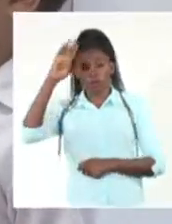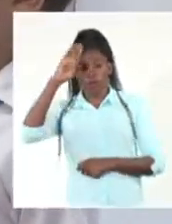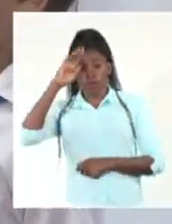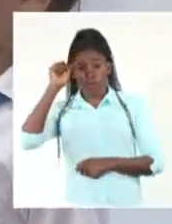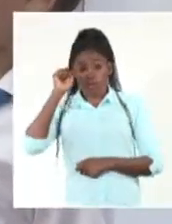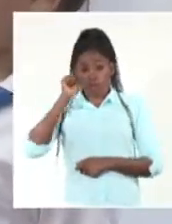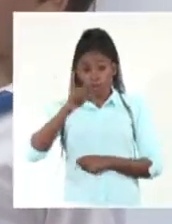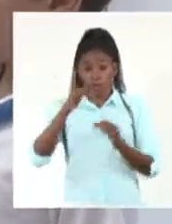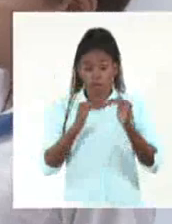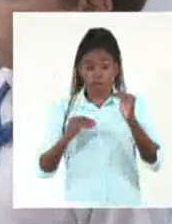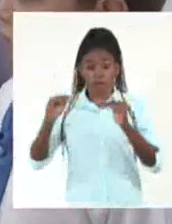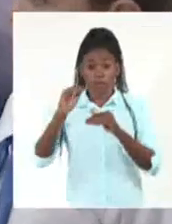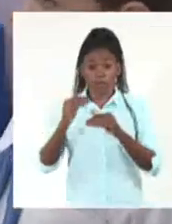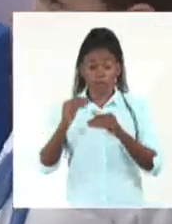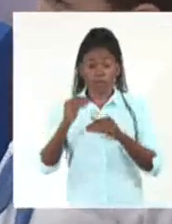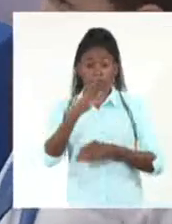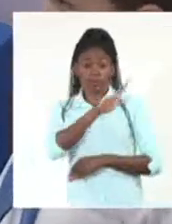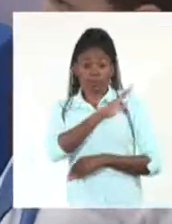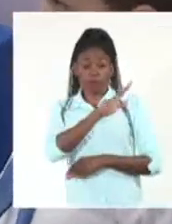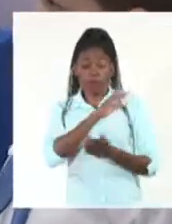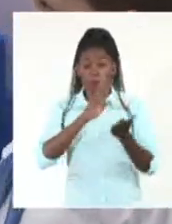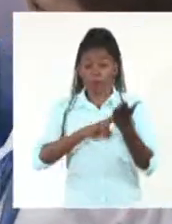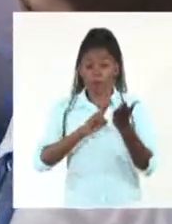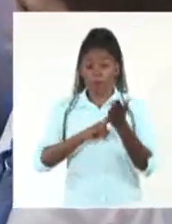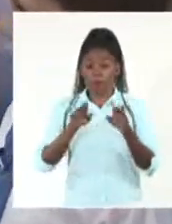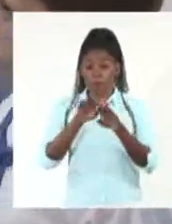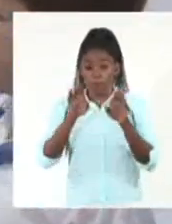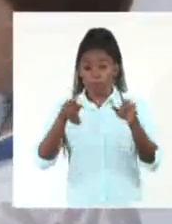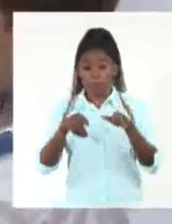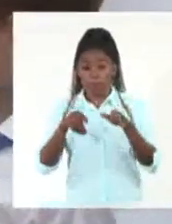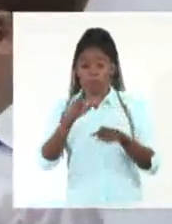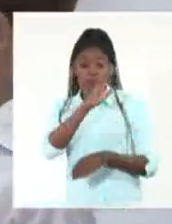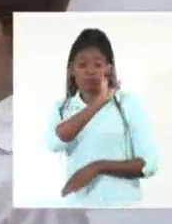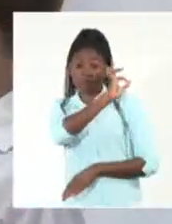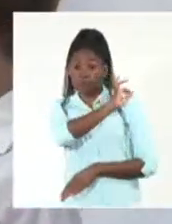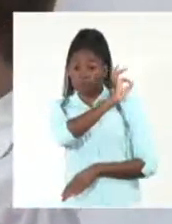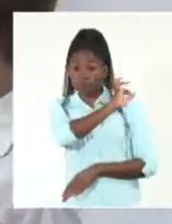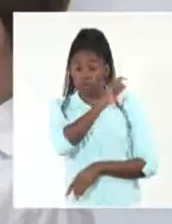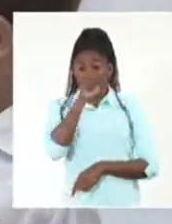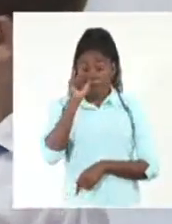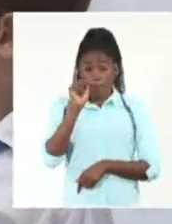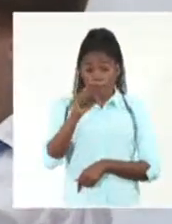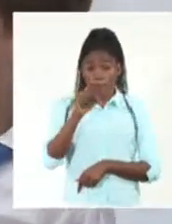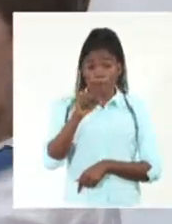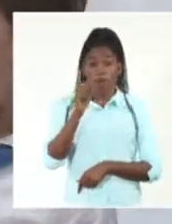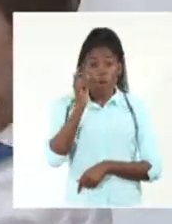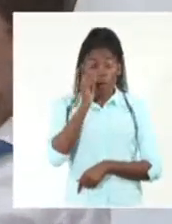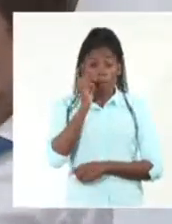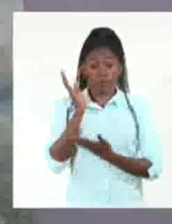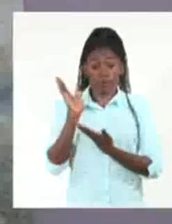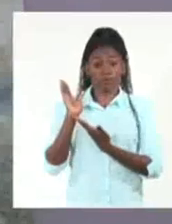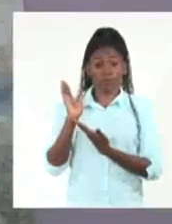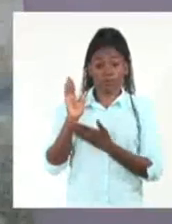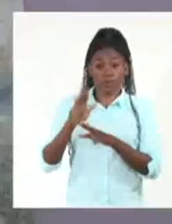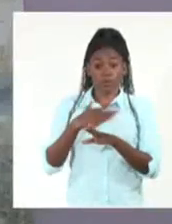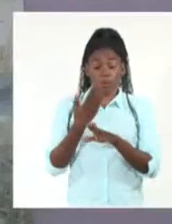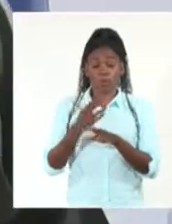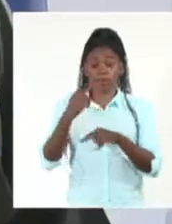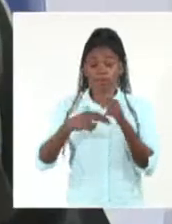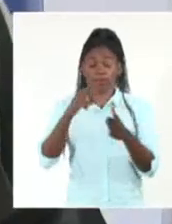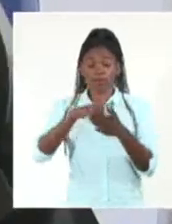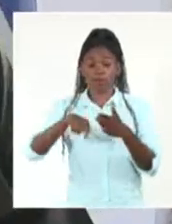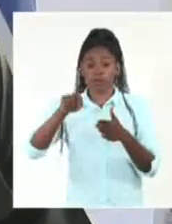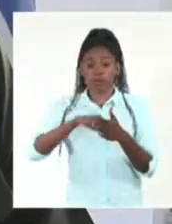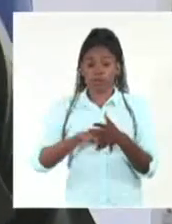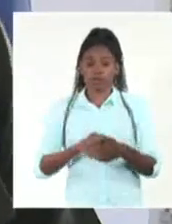el ministro del Interior, miembro del Buró Político y General de División, Lázaro Alberto Álvarez Casas, luego de ejercer su voto.